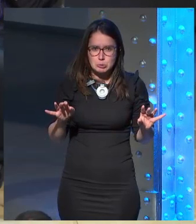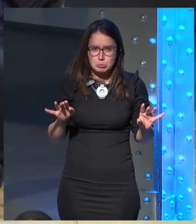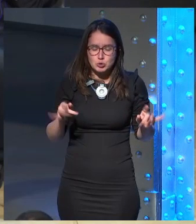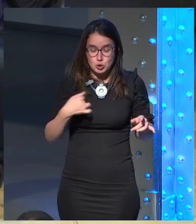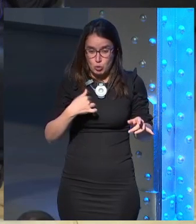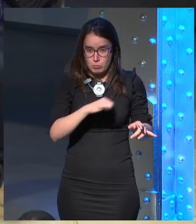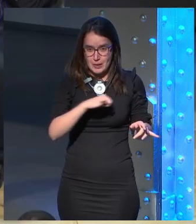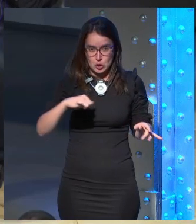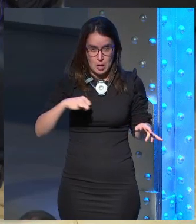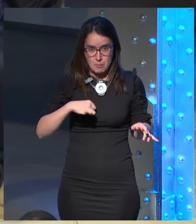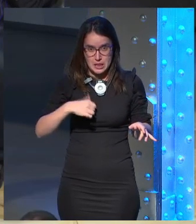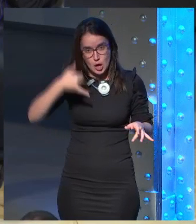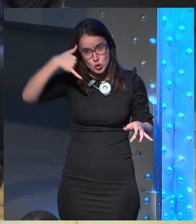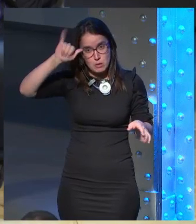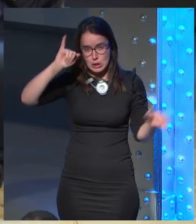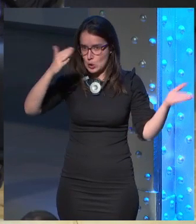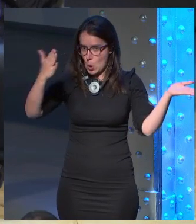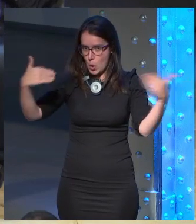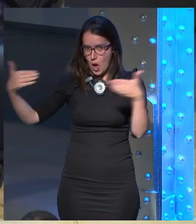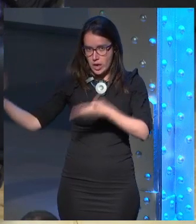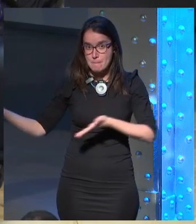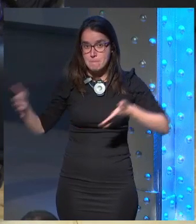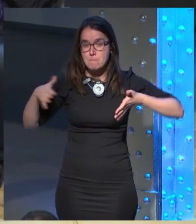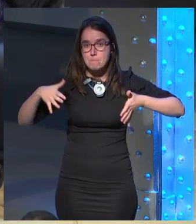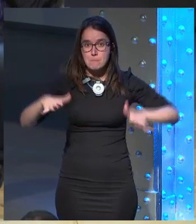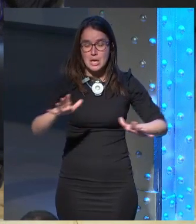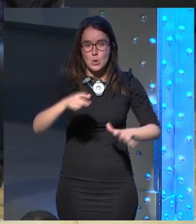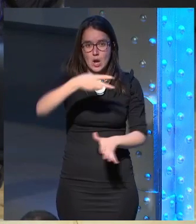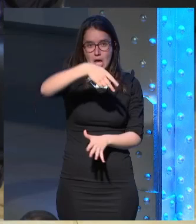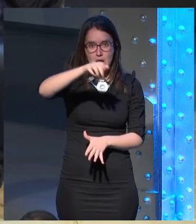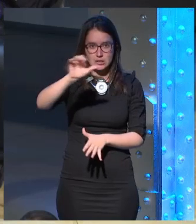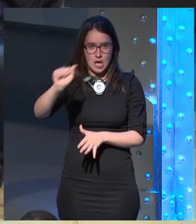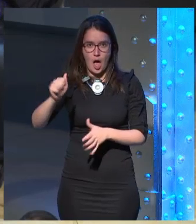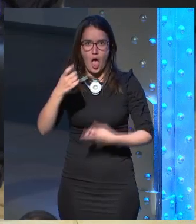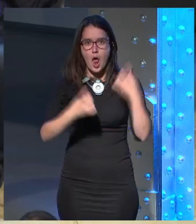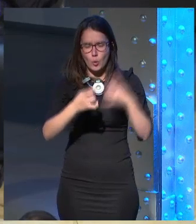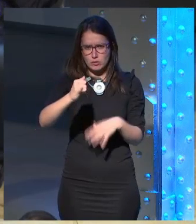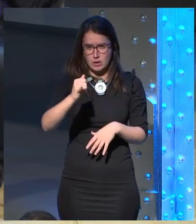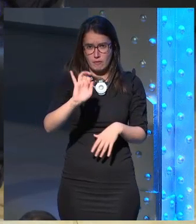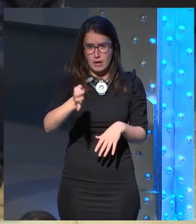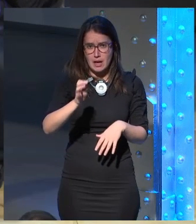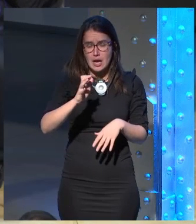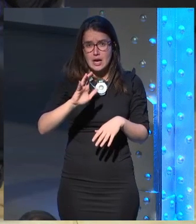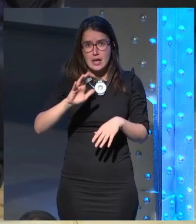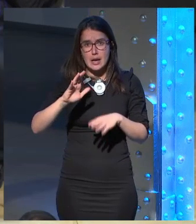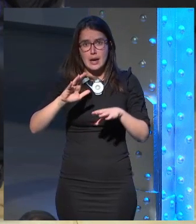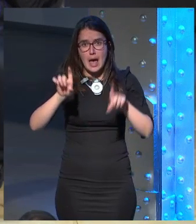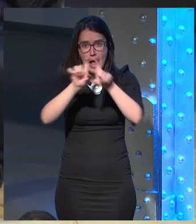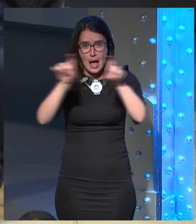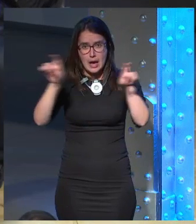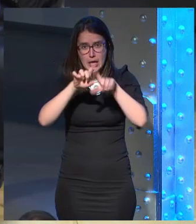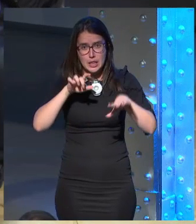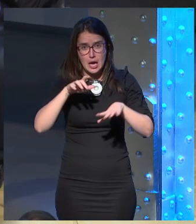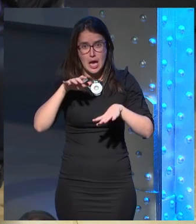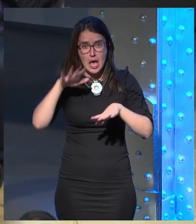Yo personalmente no tengo ninguna superstición, pero la NASA sí que tiene algunas, y la Agencia Espacial Rusa sin duda también